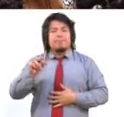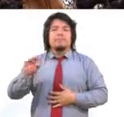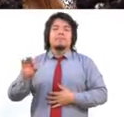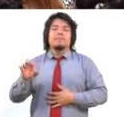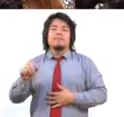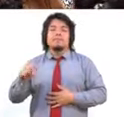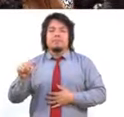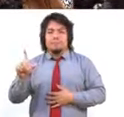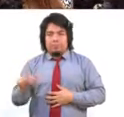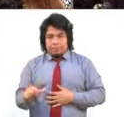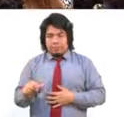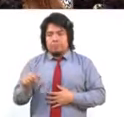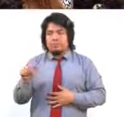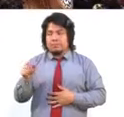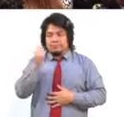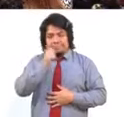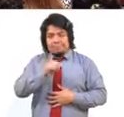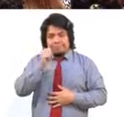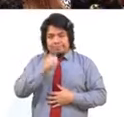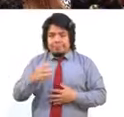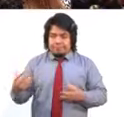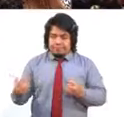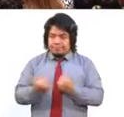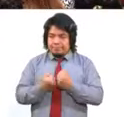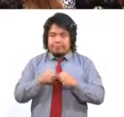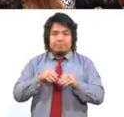su secretaria, que siempre trabajamos juntos,